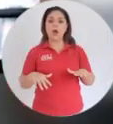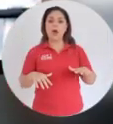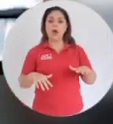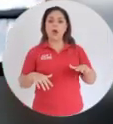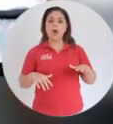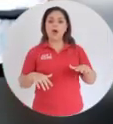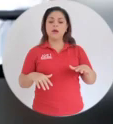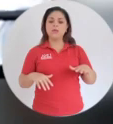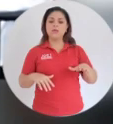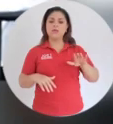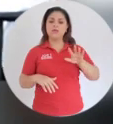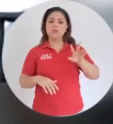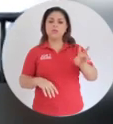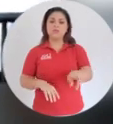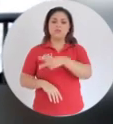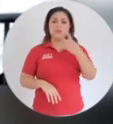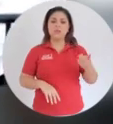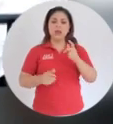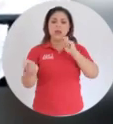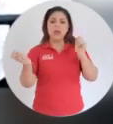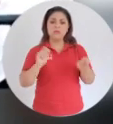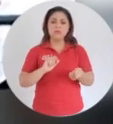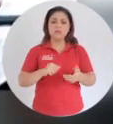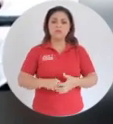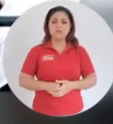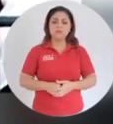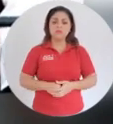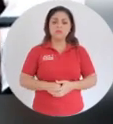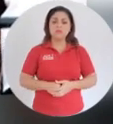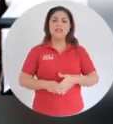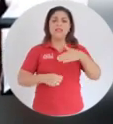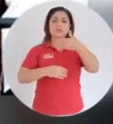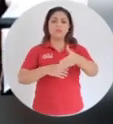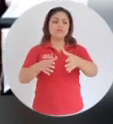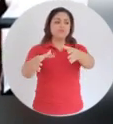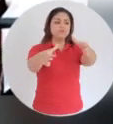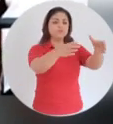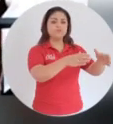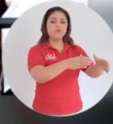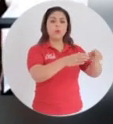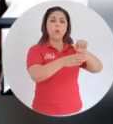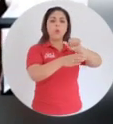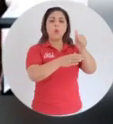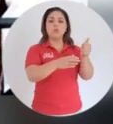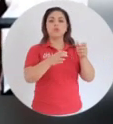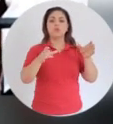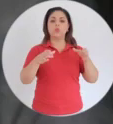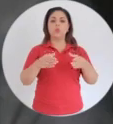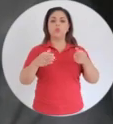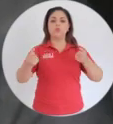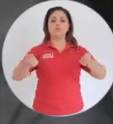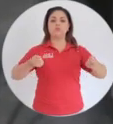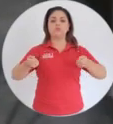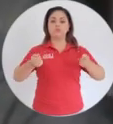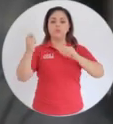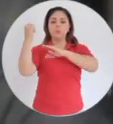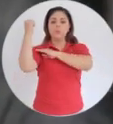revirtió, pero también por las razones de poder y con otros grupos de poder.